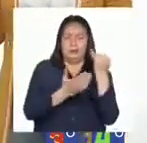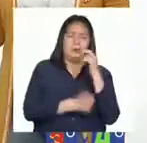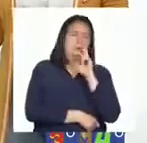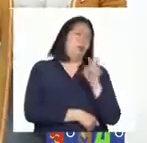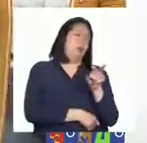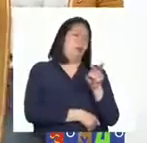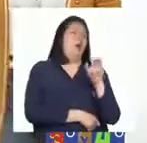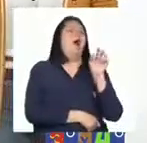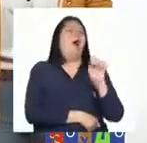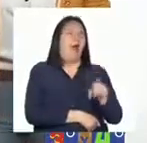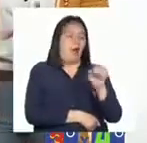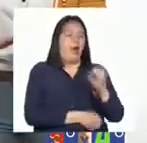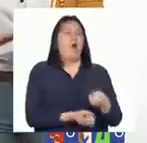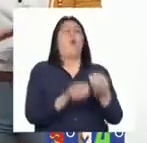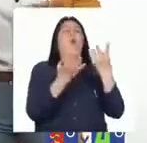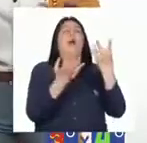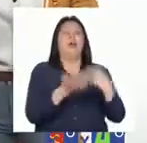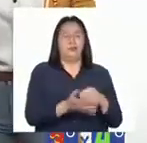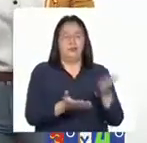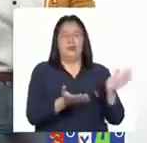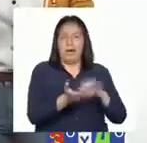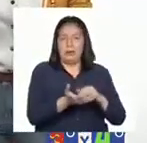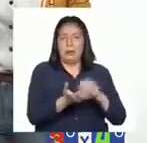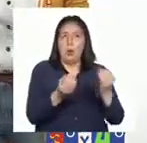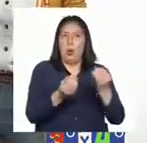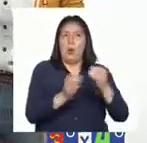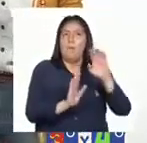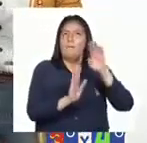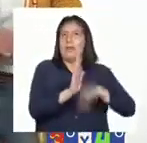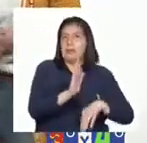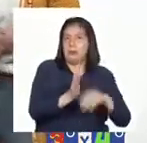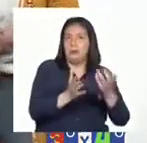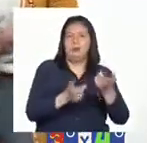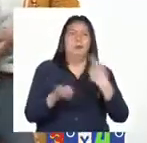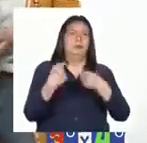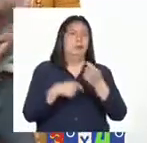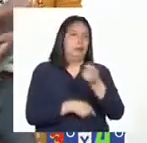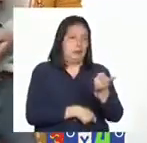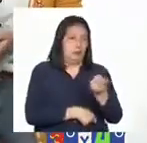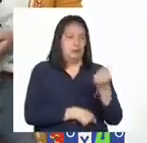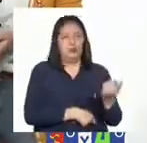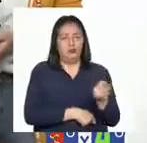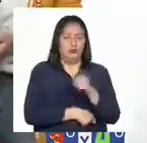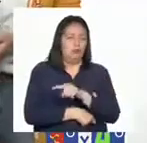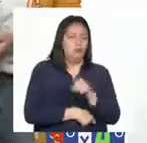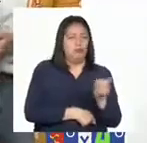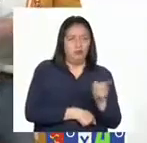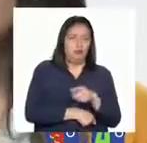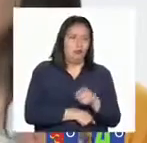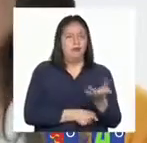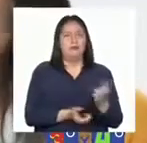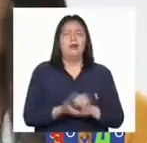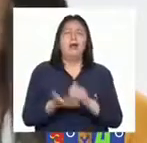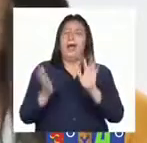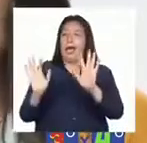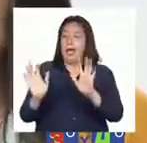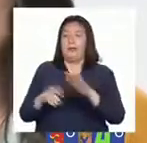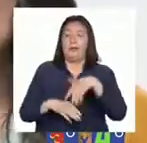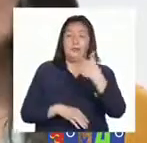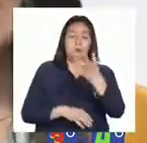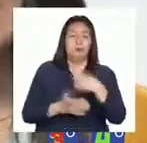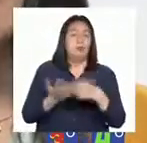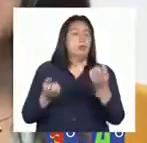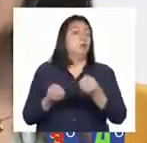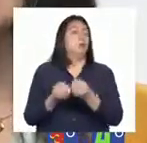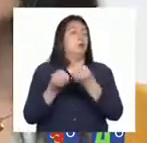observaron con claridad cuántos productos más o cuántos productos menos habían vendido una respecto a la otra. Luego